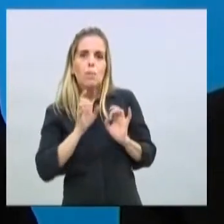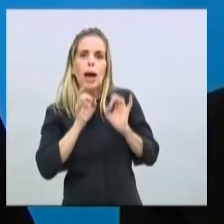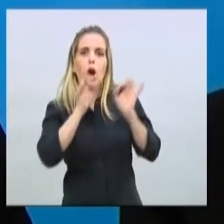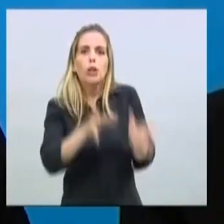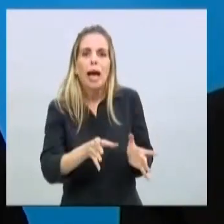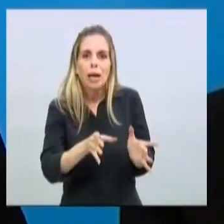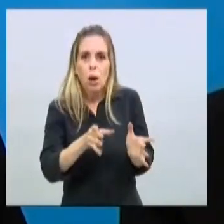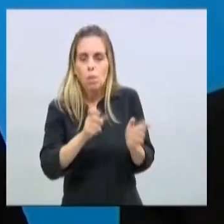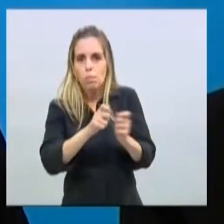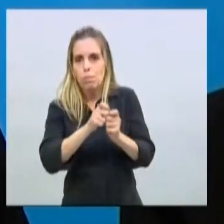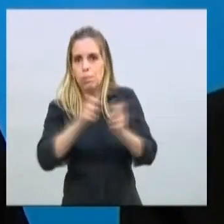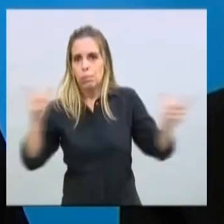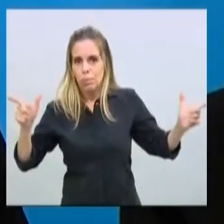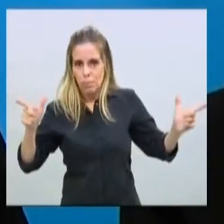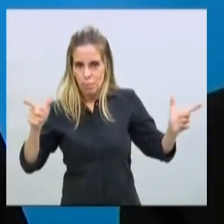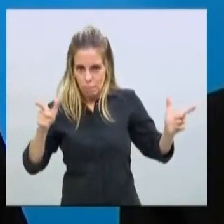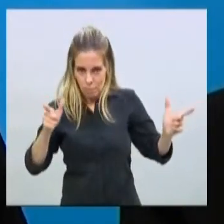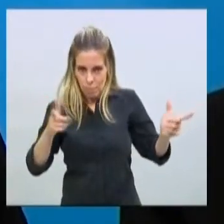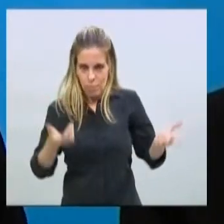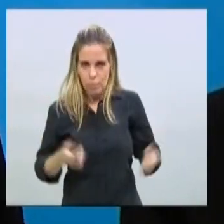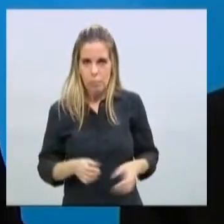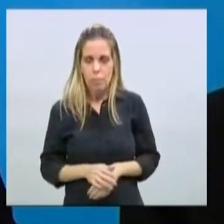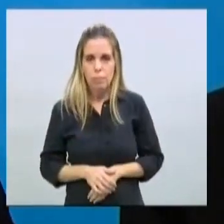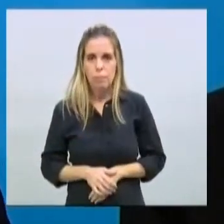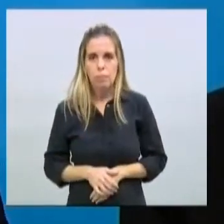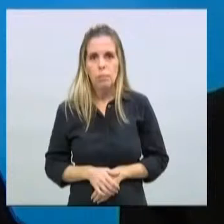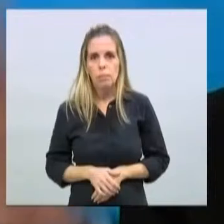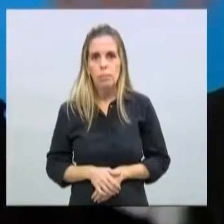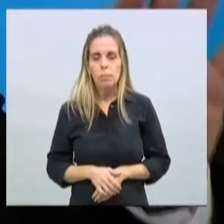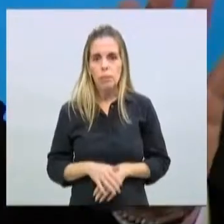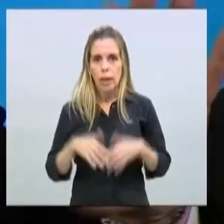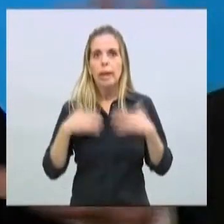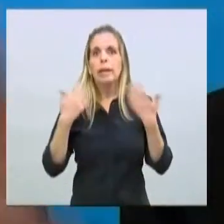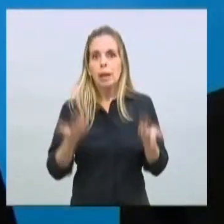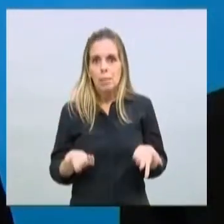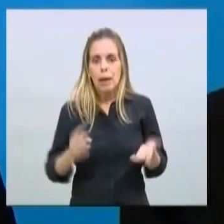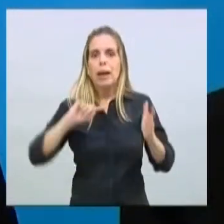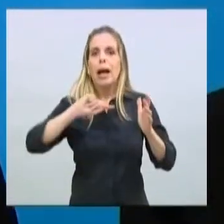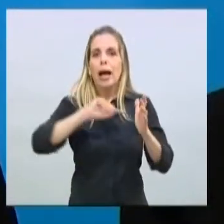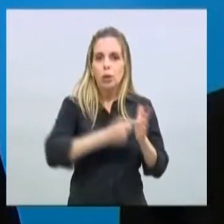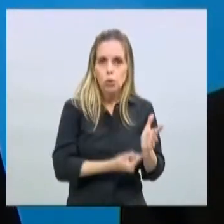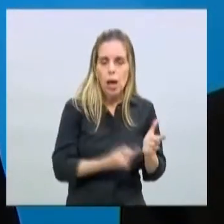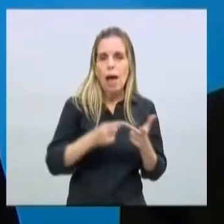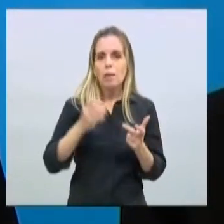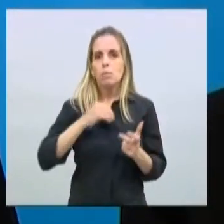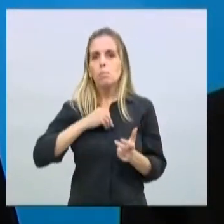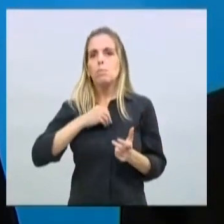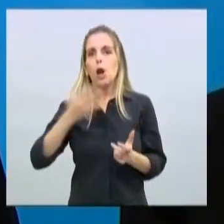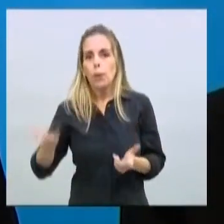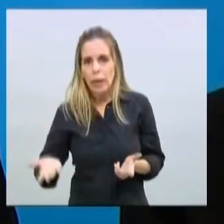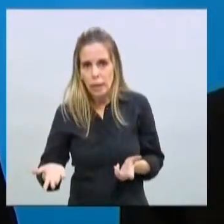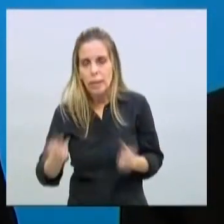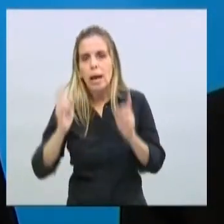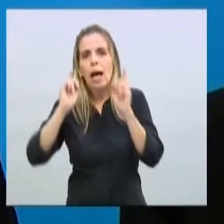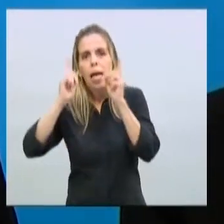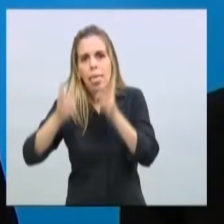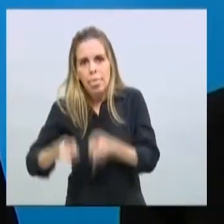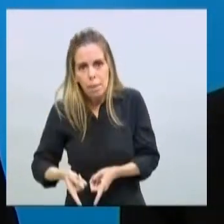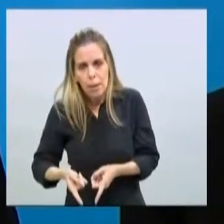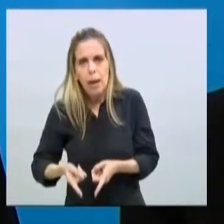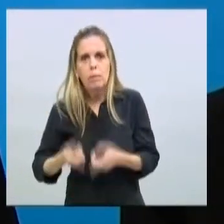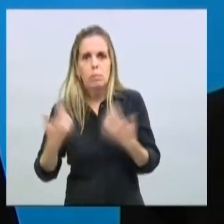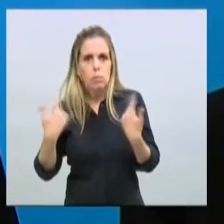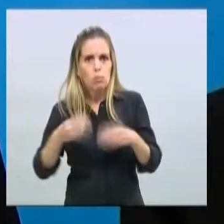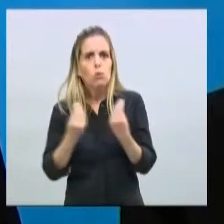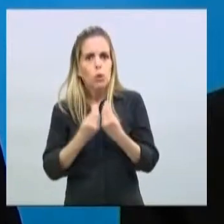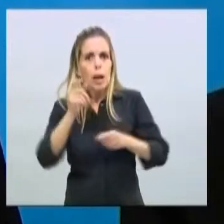facilita de mejor modo. Es además la región que ha recibido la mayor cantidad de viajeros